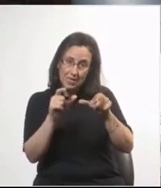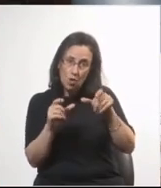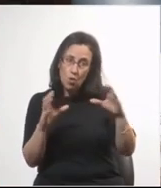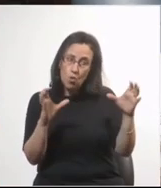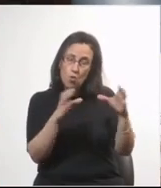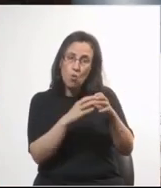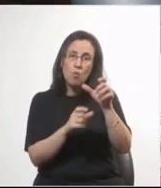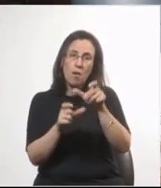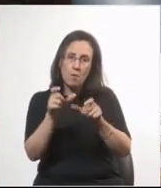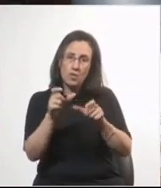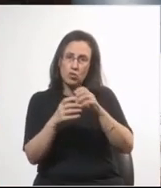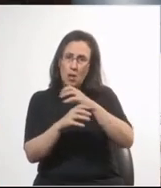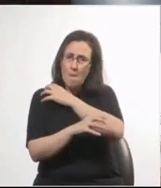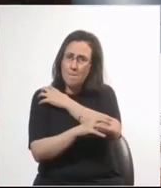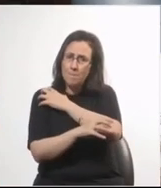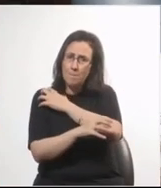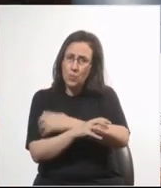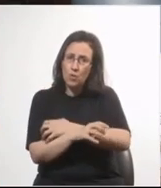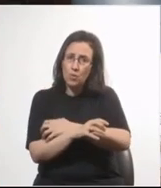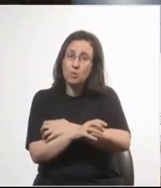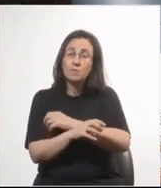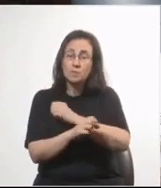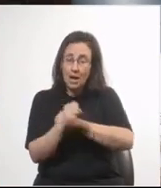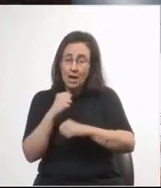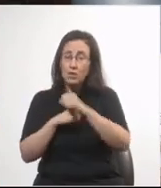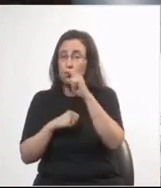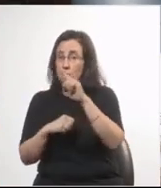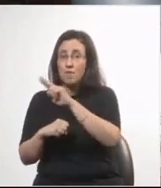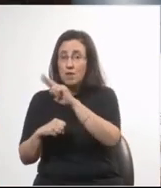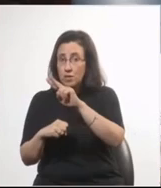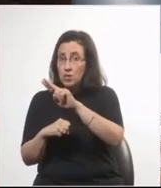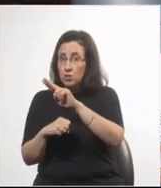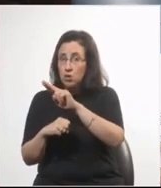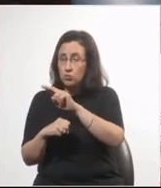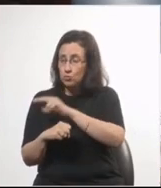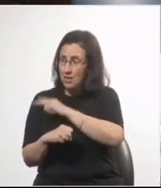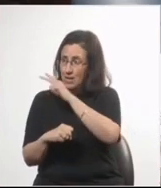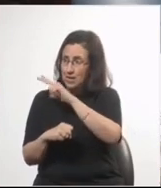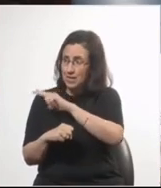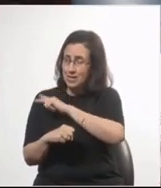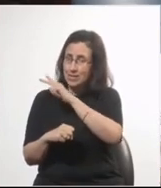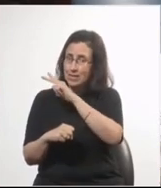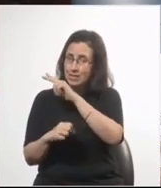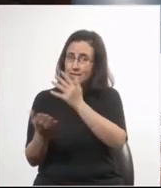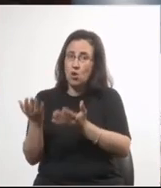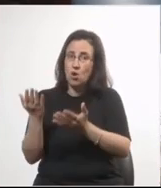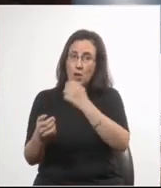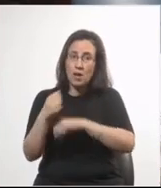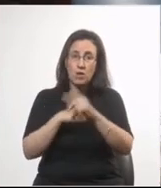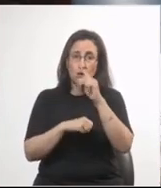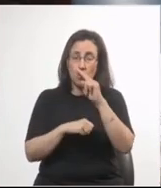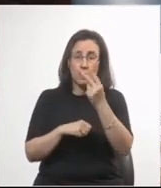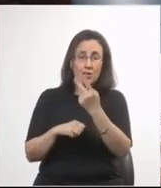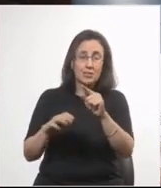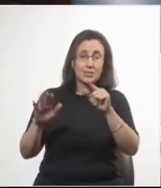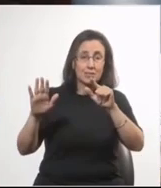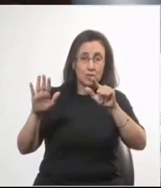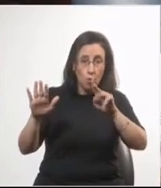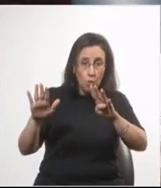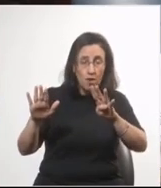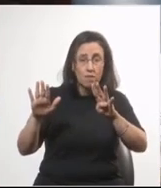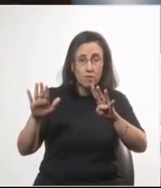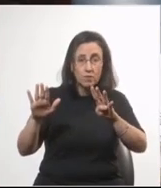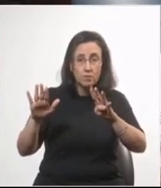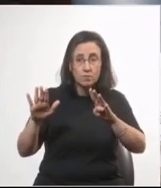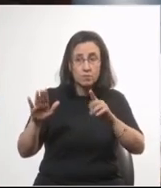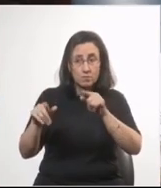digamos, pese a que en el 2022 en el país hubo mucha más riqueza que en el 2019, hubo 100.000 trabajadoras